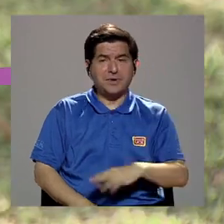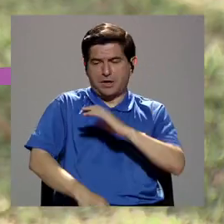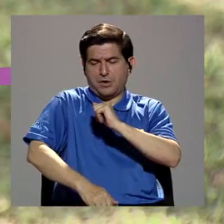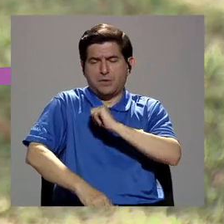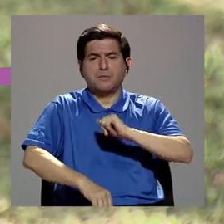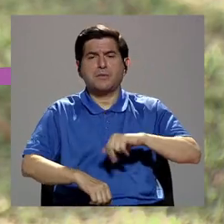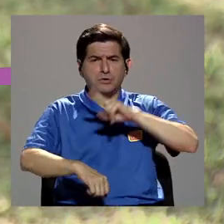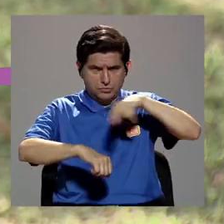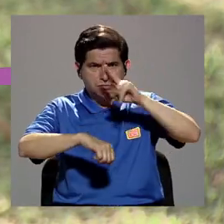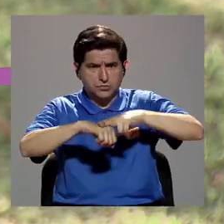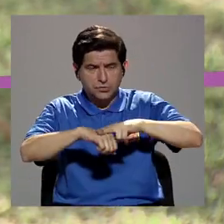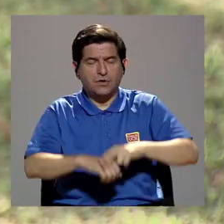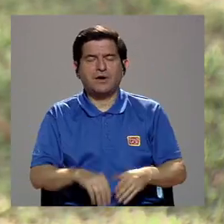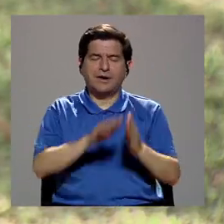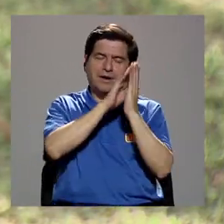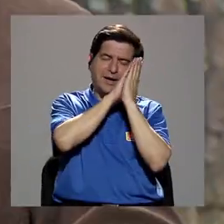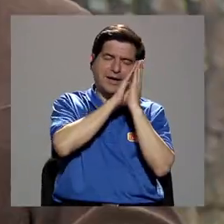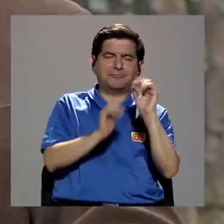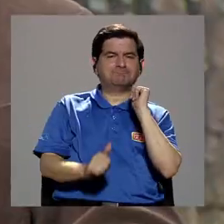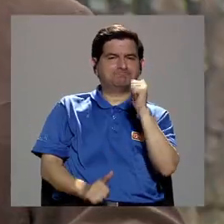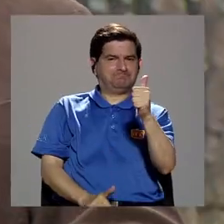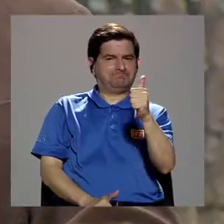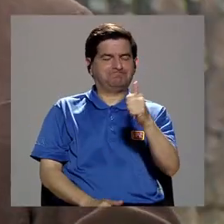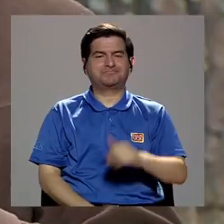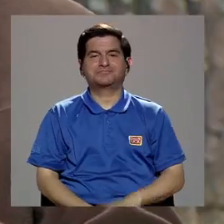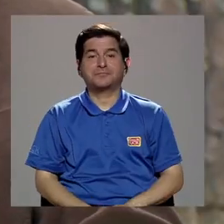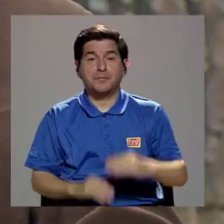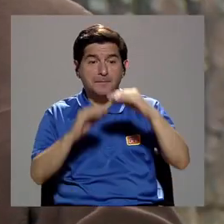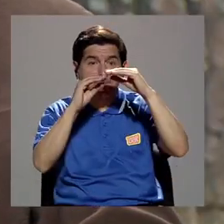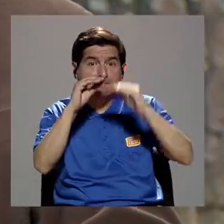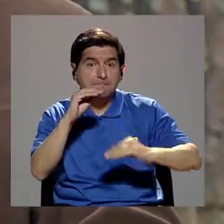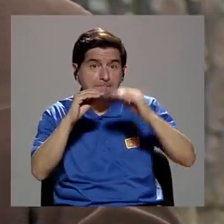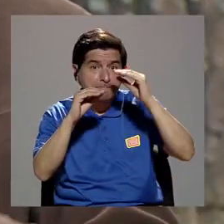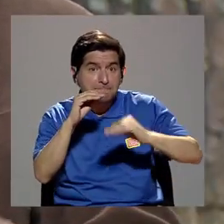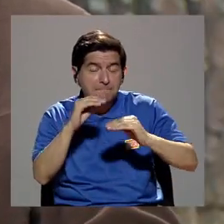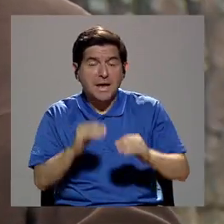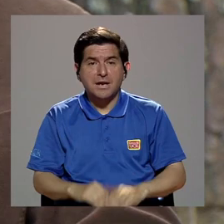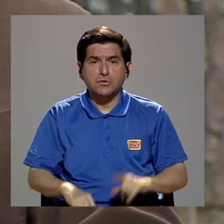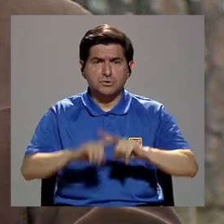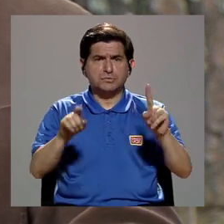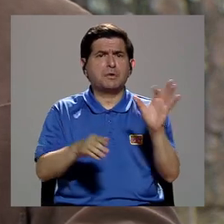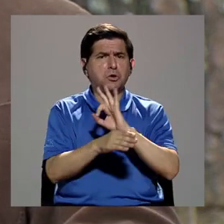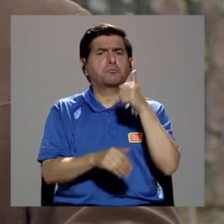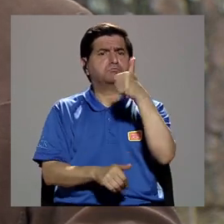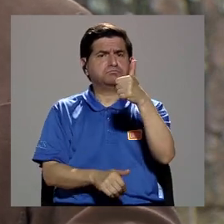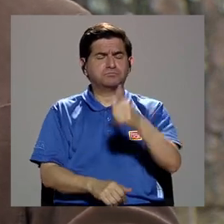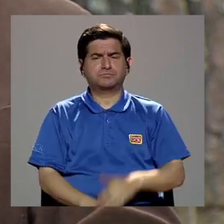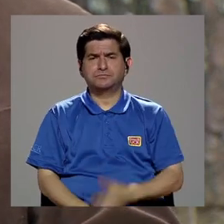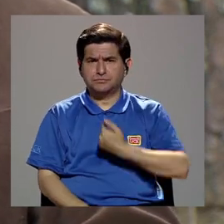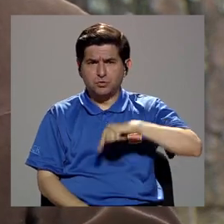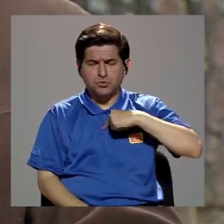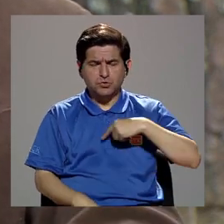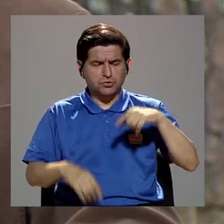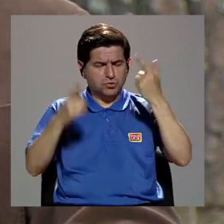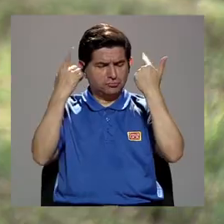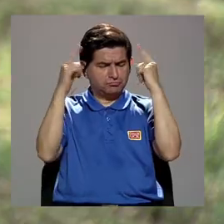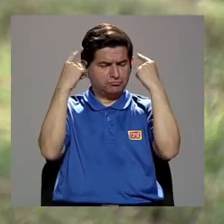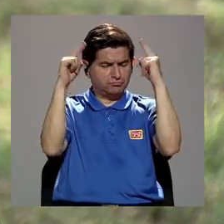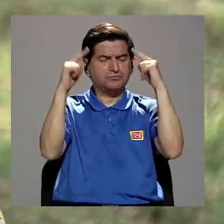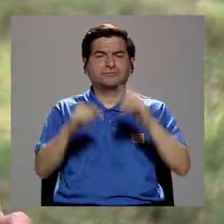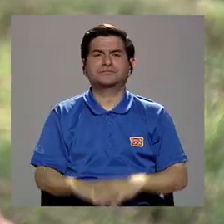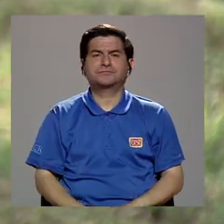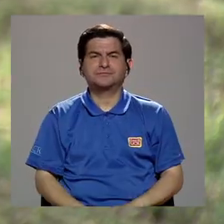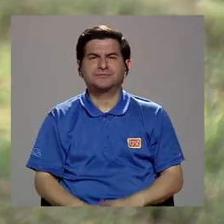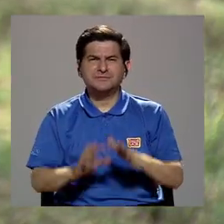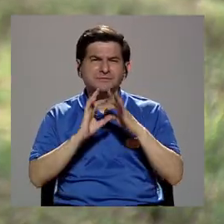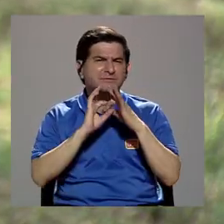normaliza, nuestro sueño va a ser más reparador. Entonces, con menos cantidad somos más funcionales, porque somos más efectivos. Y sí, eso